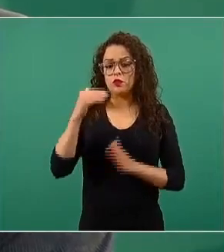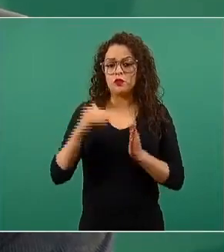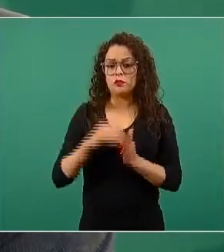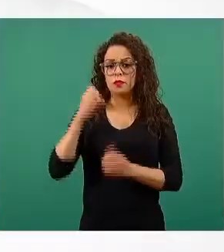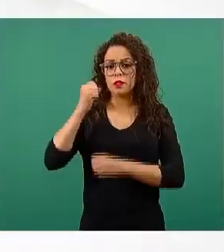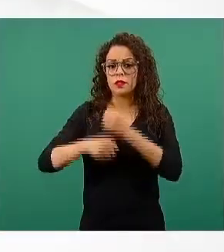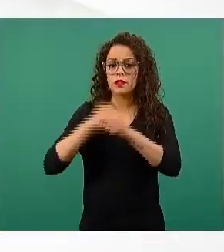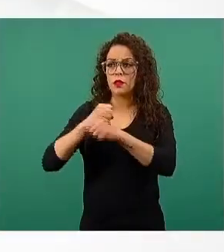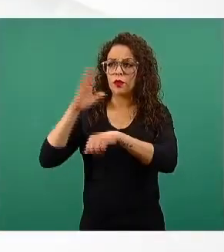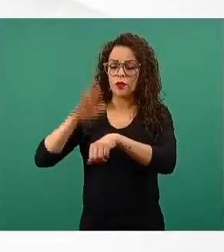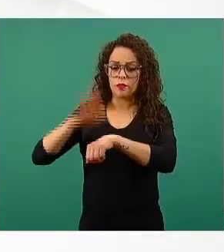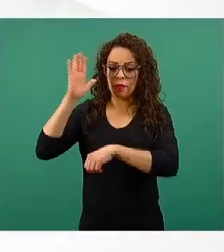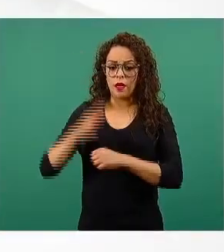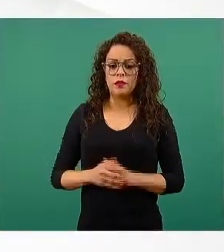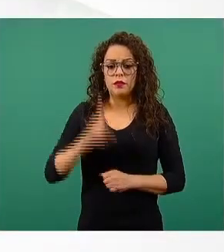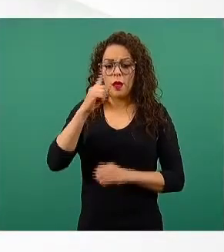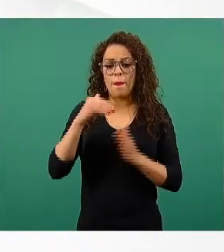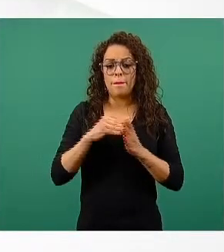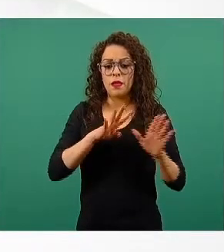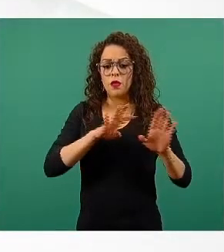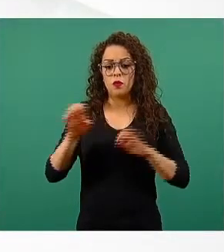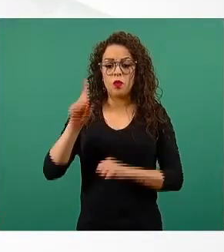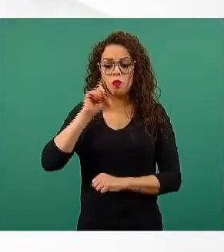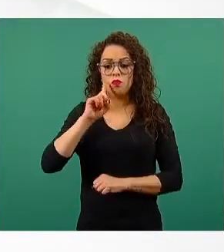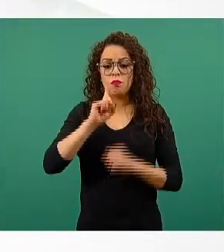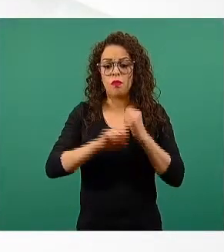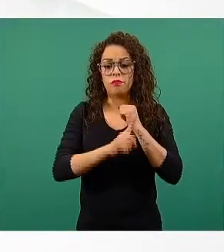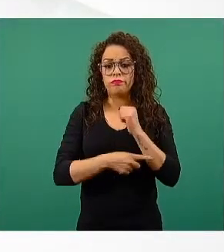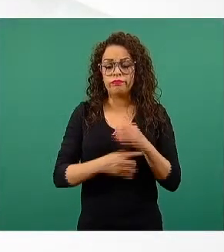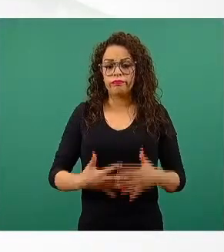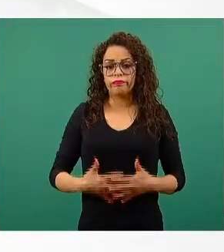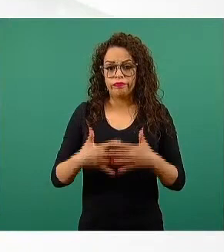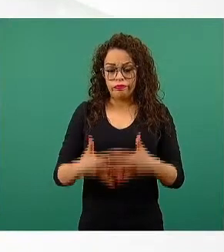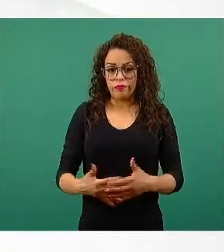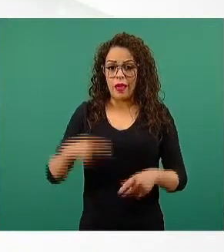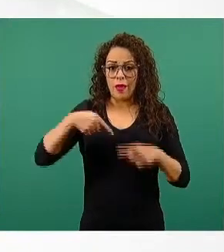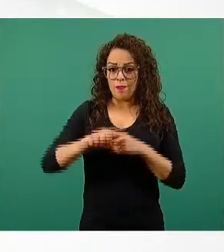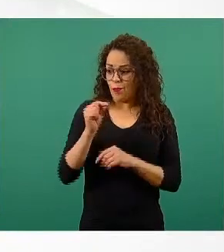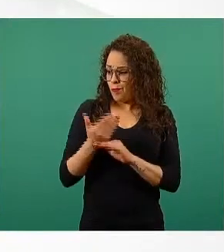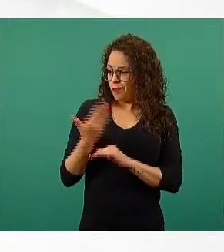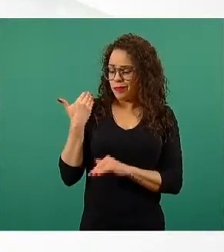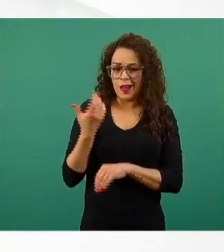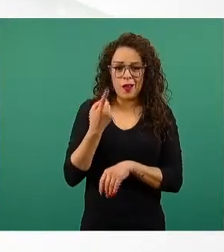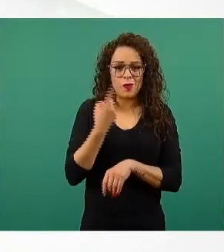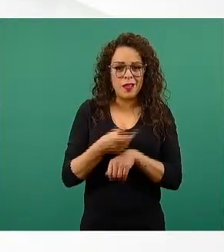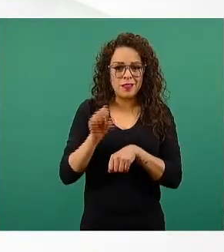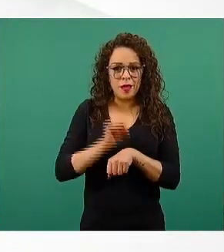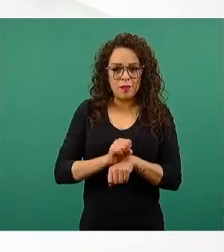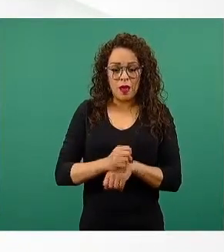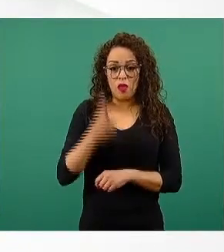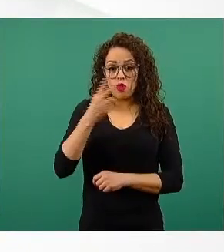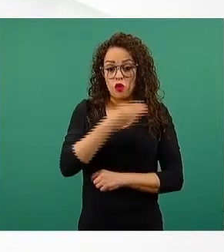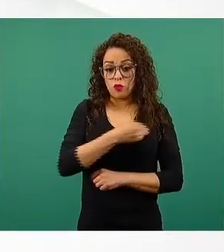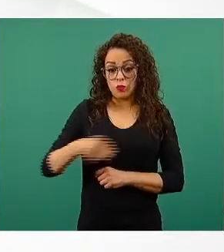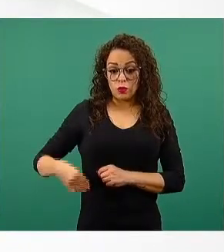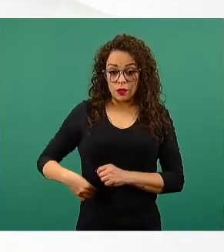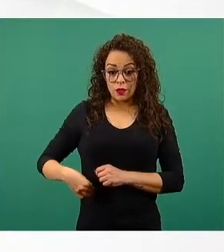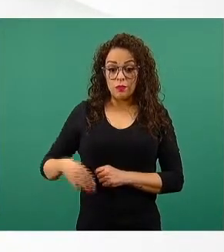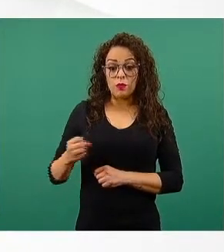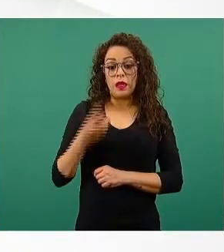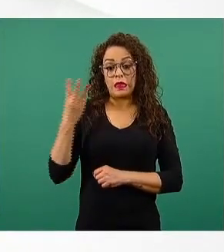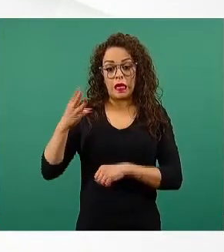más años, 1,400 embarazadas. Apenas empezamos la semana pasada en 2 municipios, esta semana en 3 más, y ya